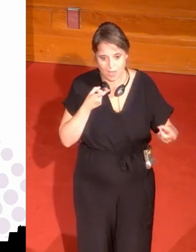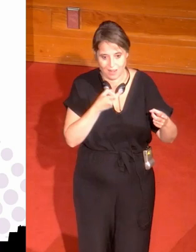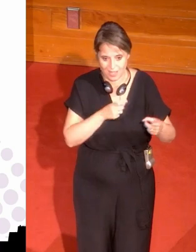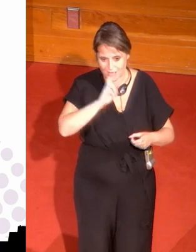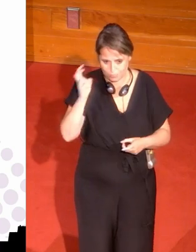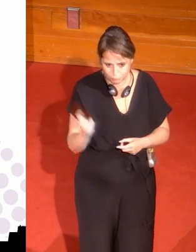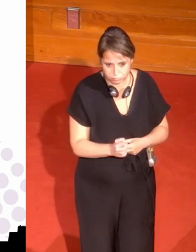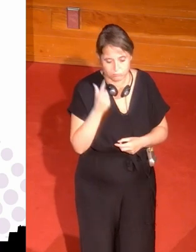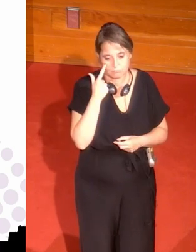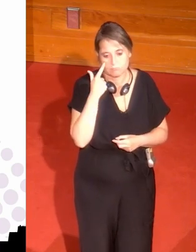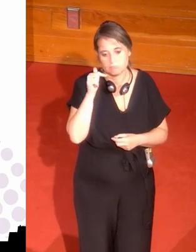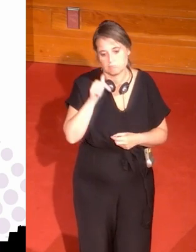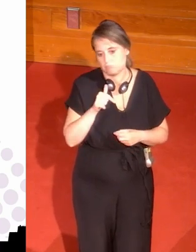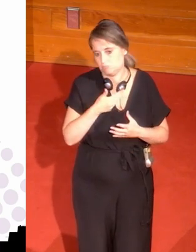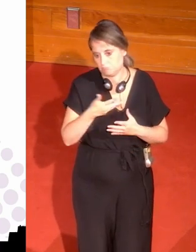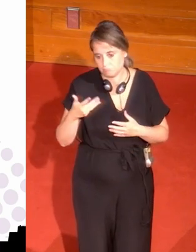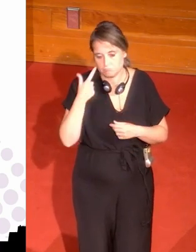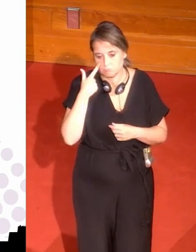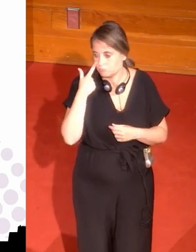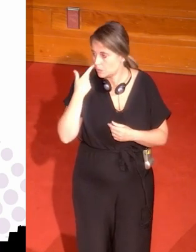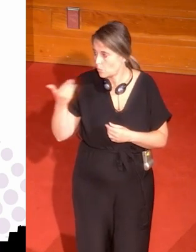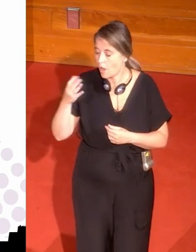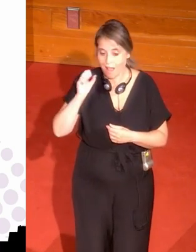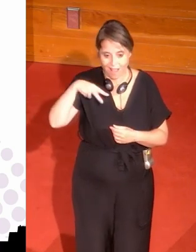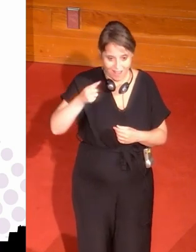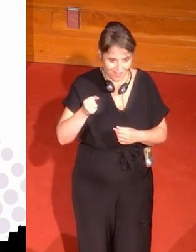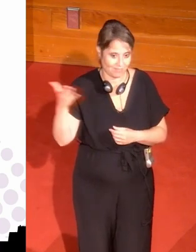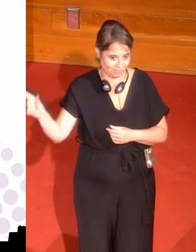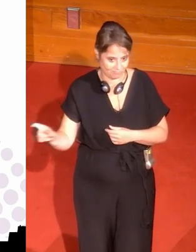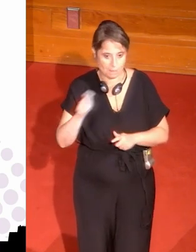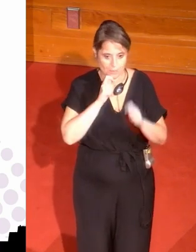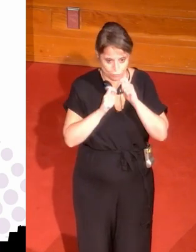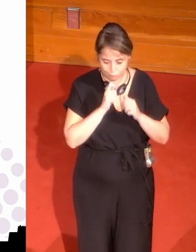batean enta an ketar